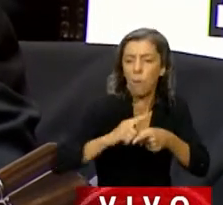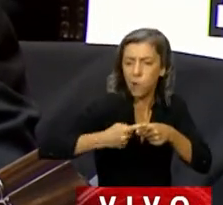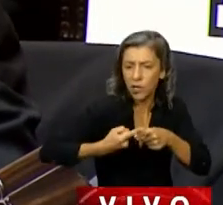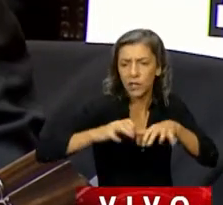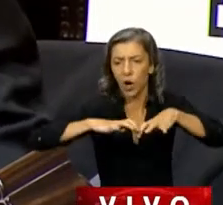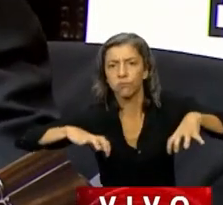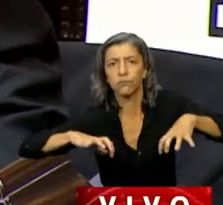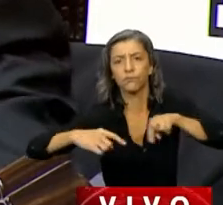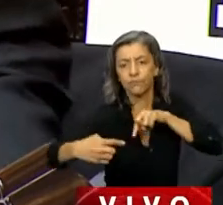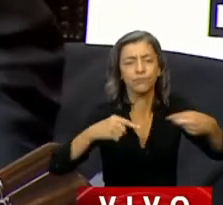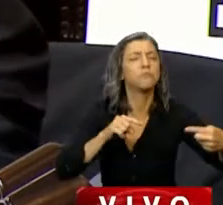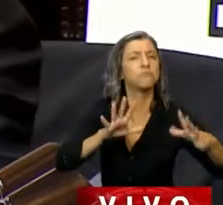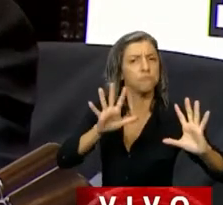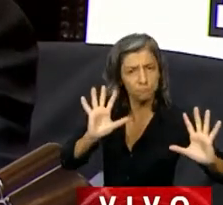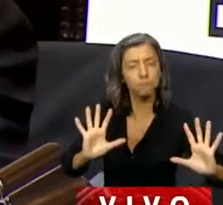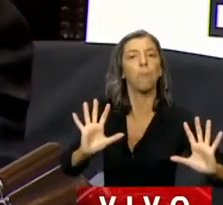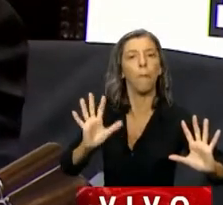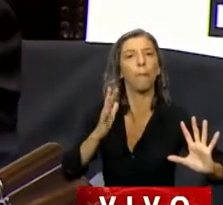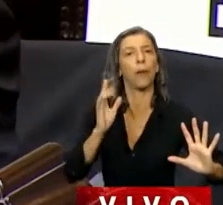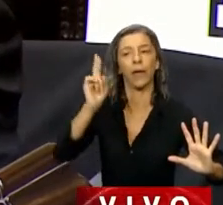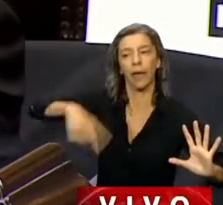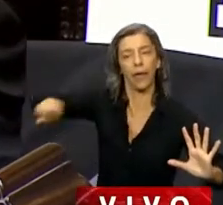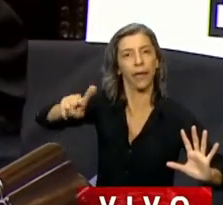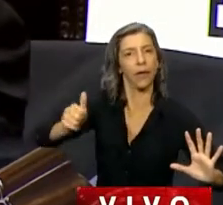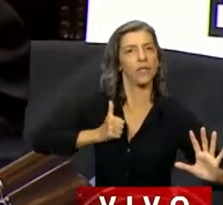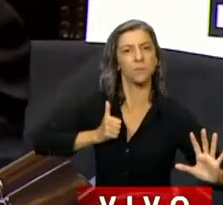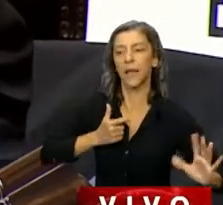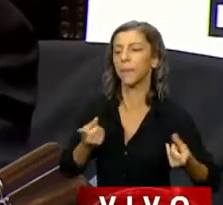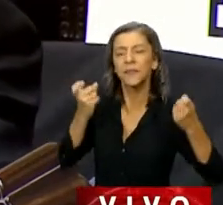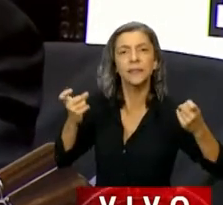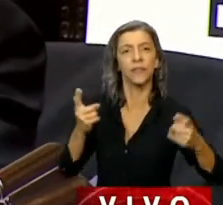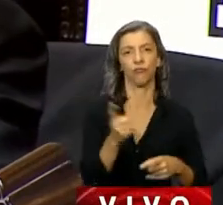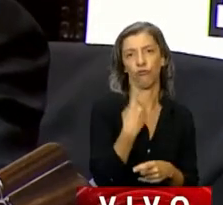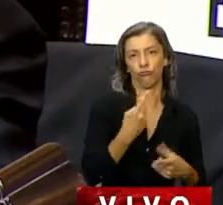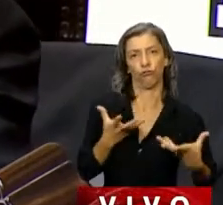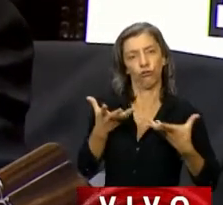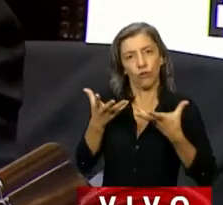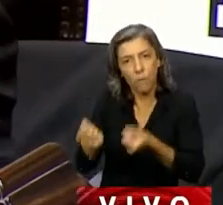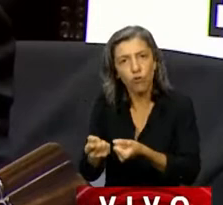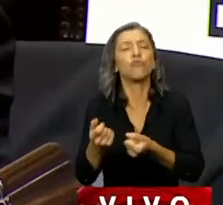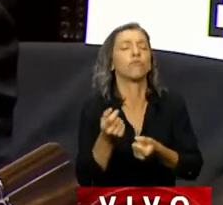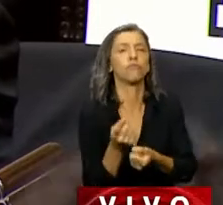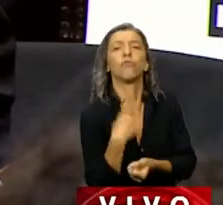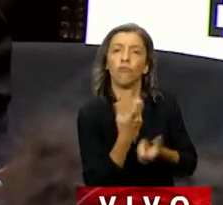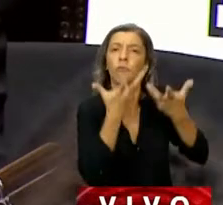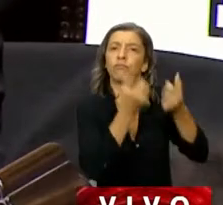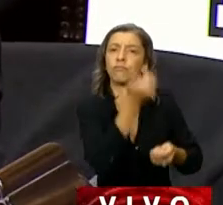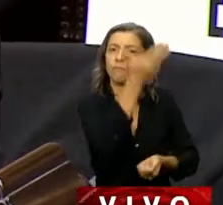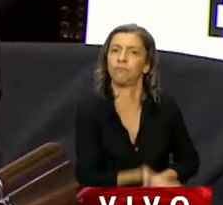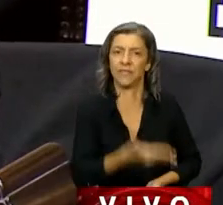ahí, desde este lugar, se noten más que de cualquier otro lugar. Por eso,